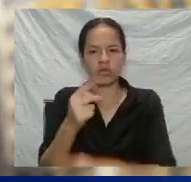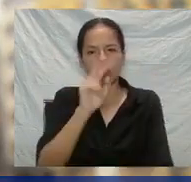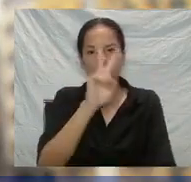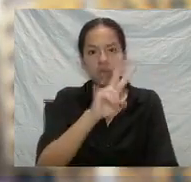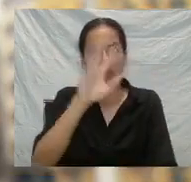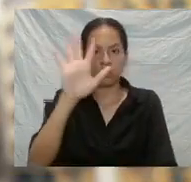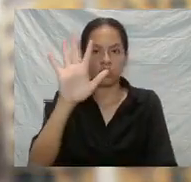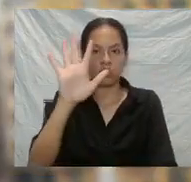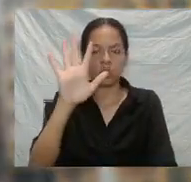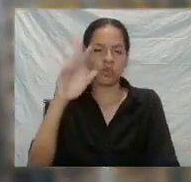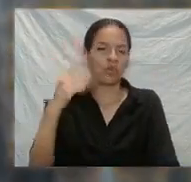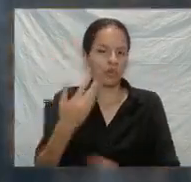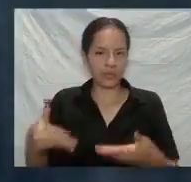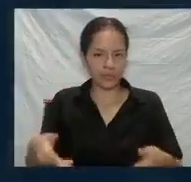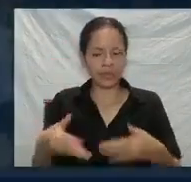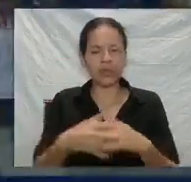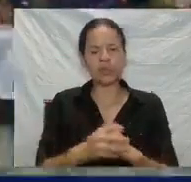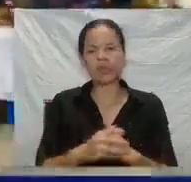la información